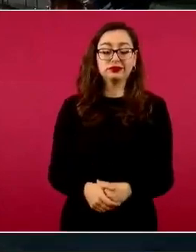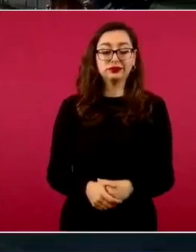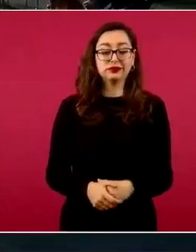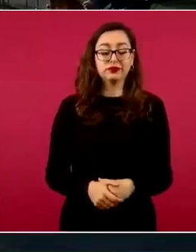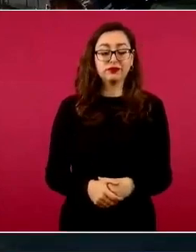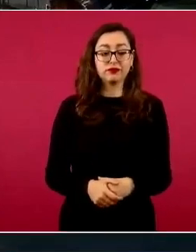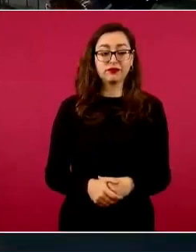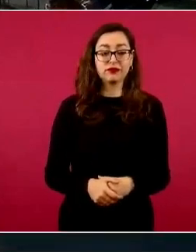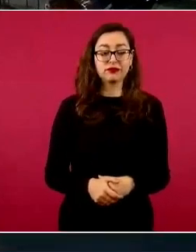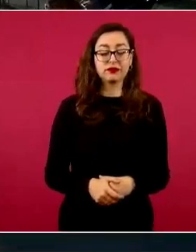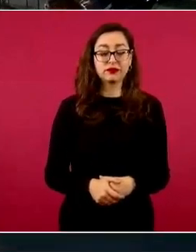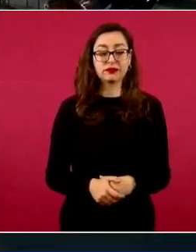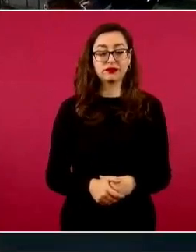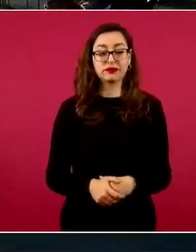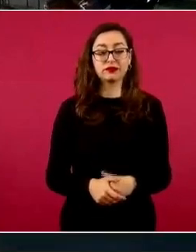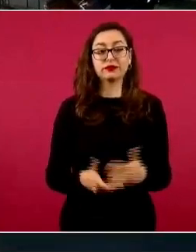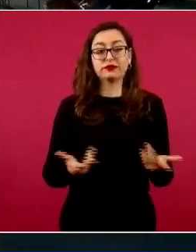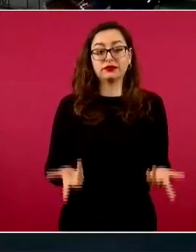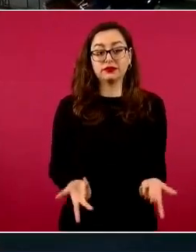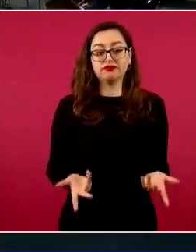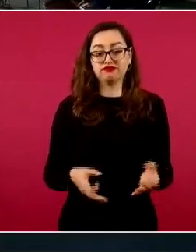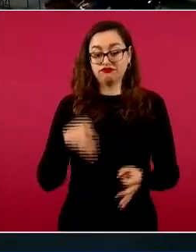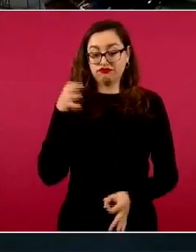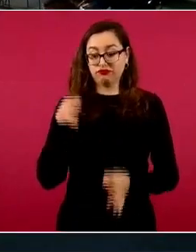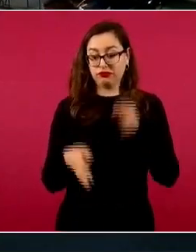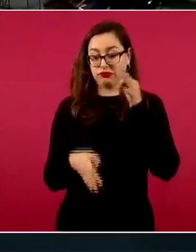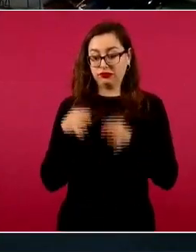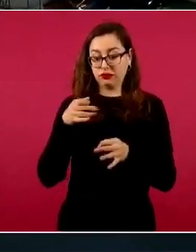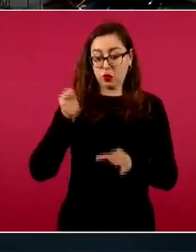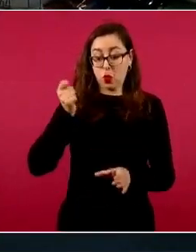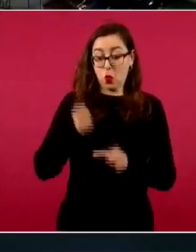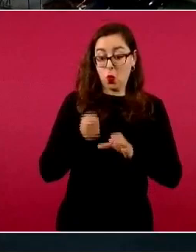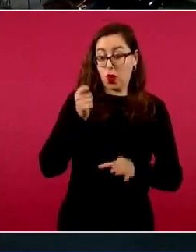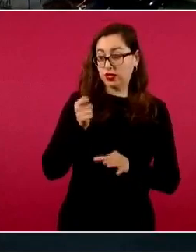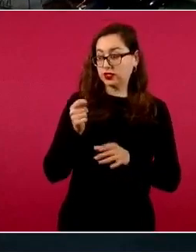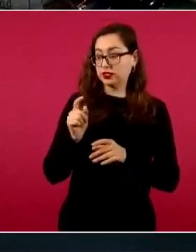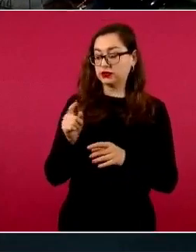Primero, los jueces se autoprotegen